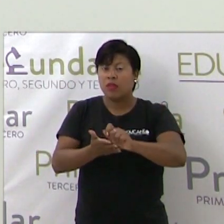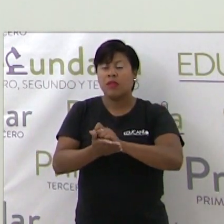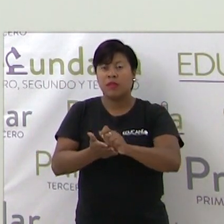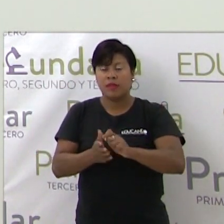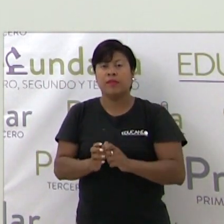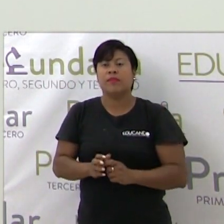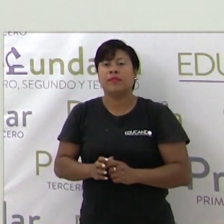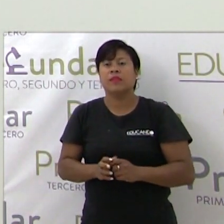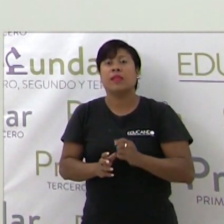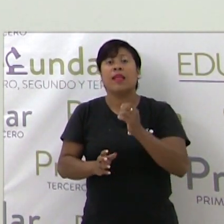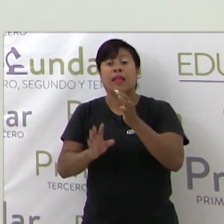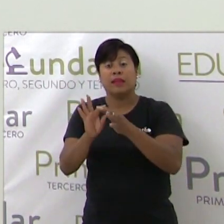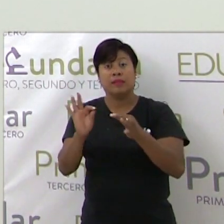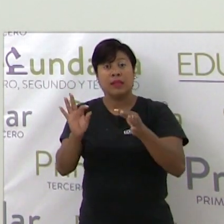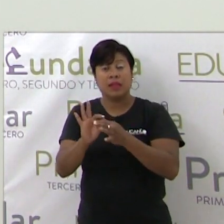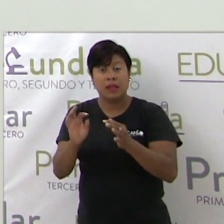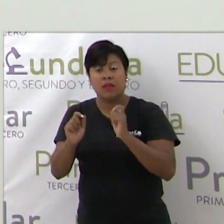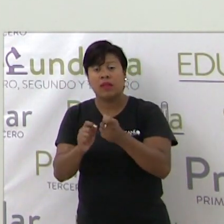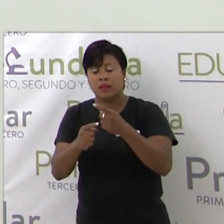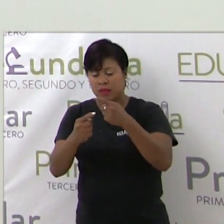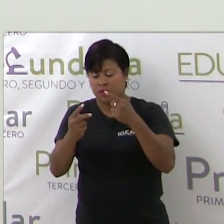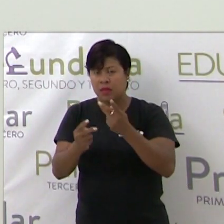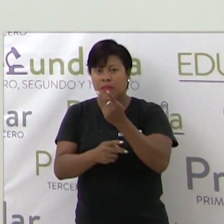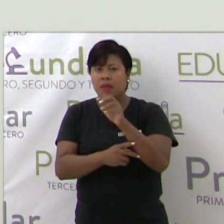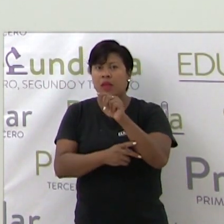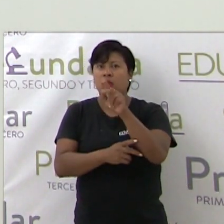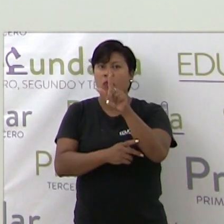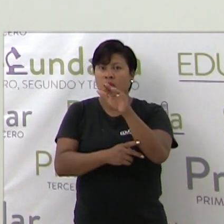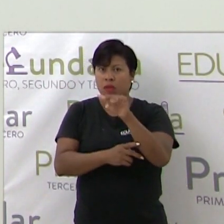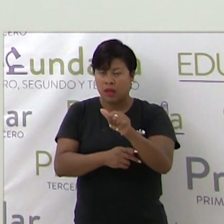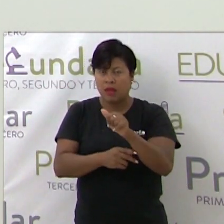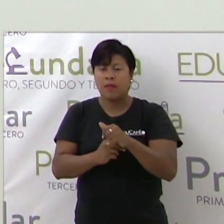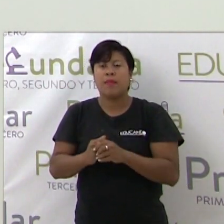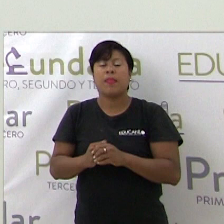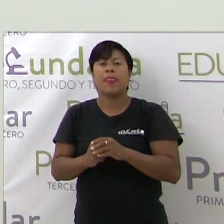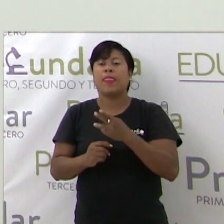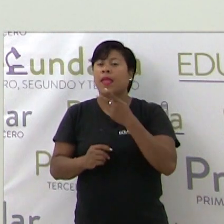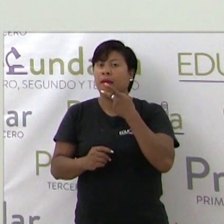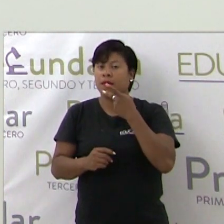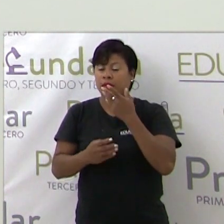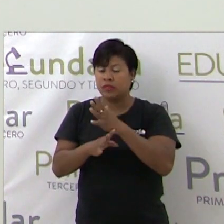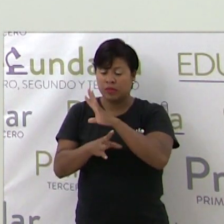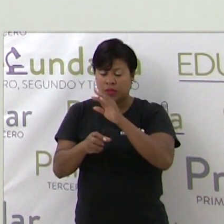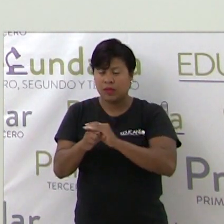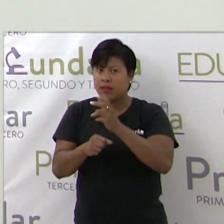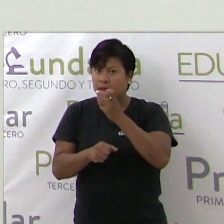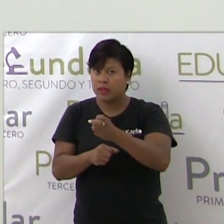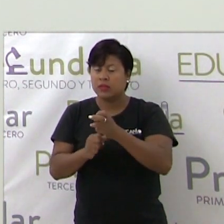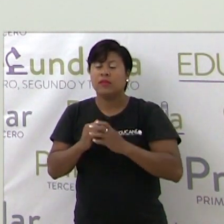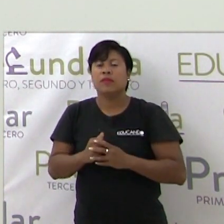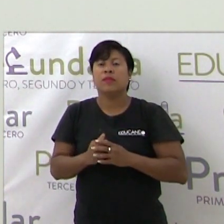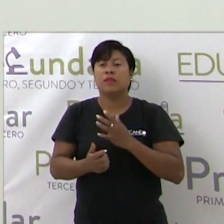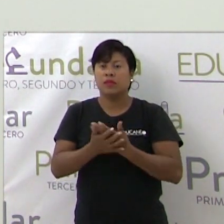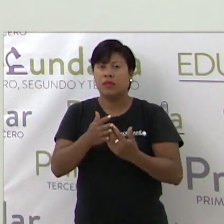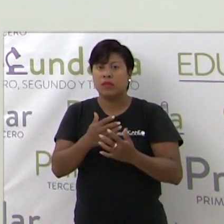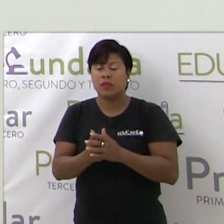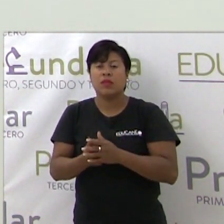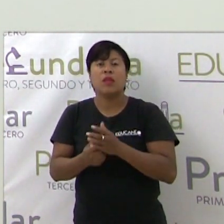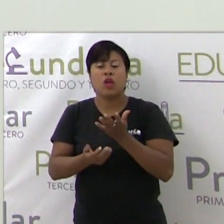título, explicar la dinámica de la tertulia, hablar de manera general sobre la obra, compartir